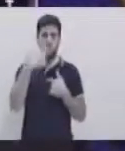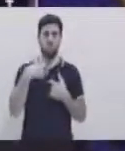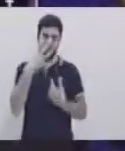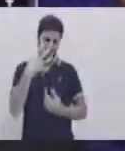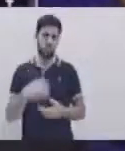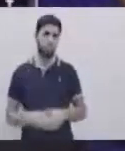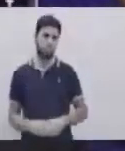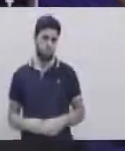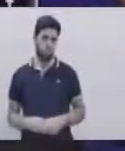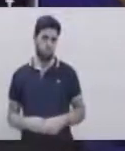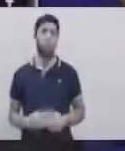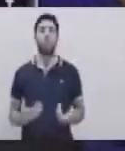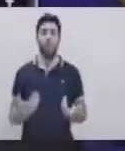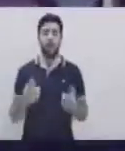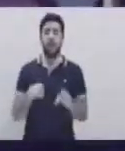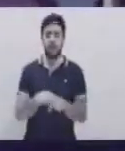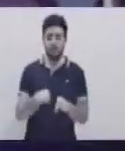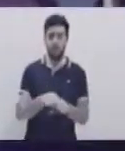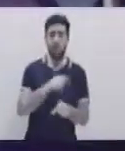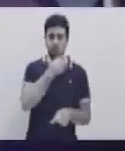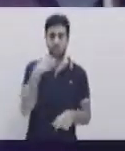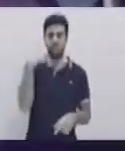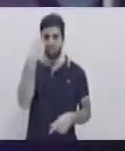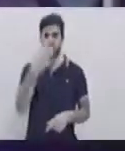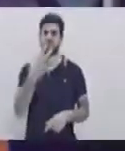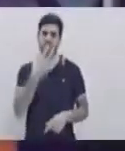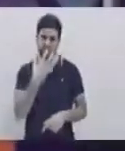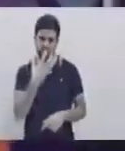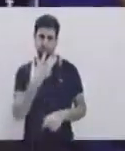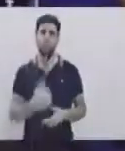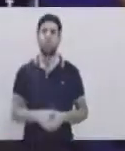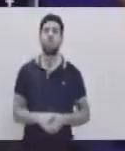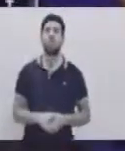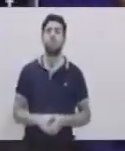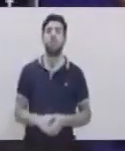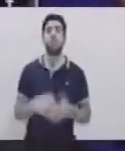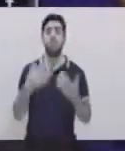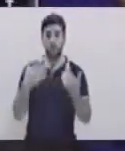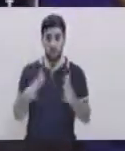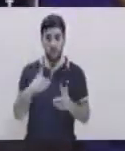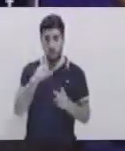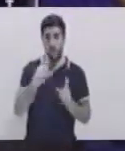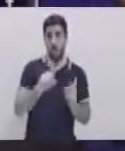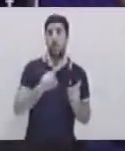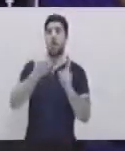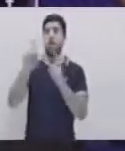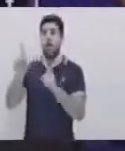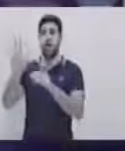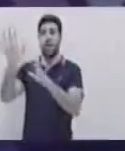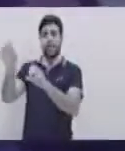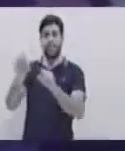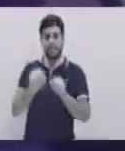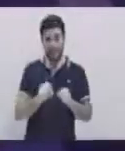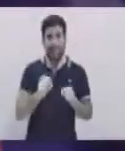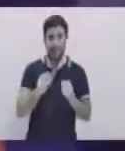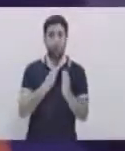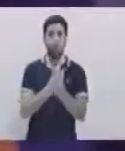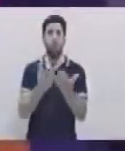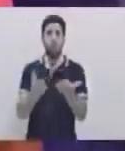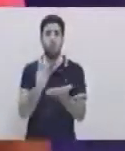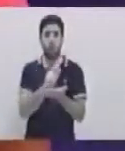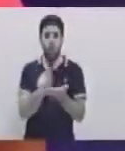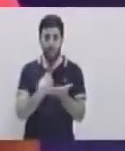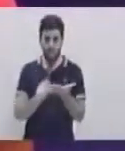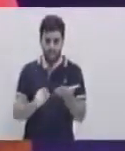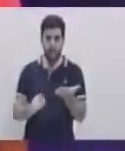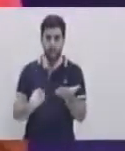Muy bien, excelente esa cara de enojo. Muy bien, ahora van a ir corriendo a su cuaderno de comunicación